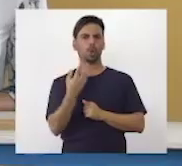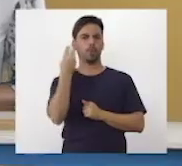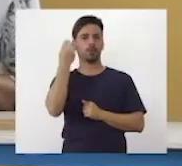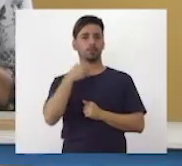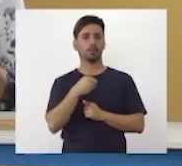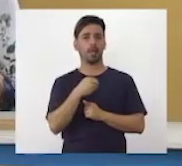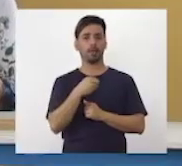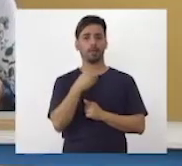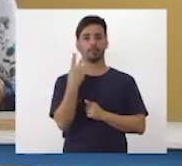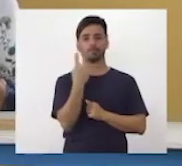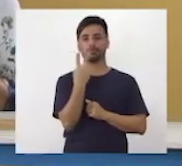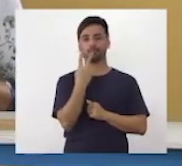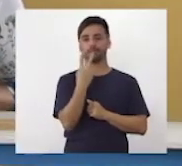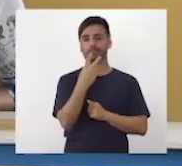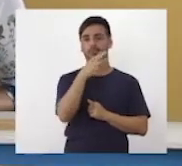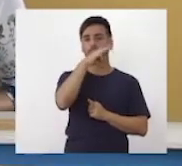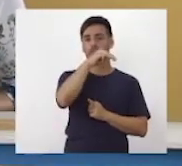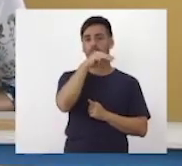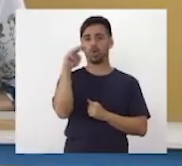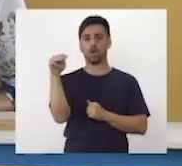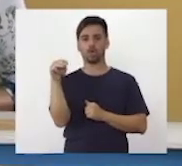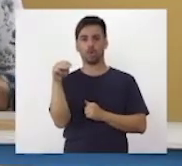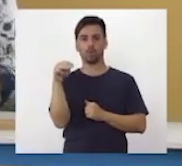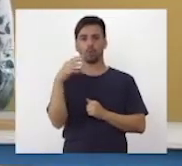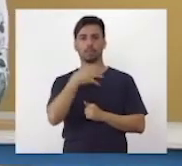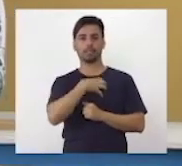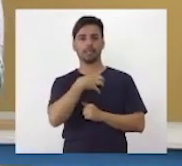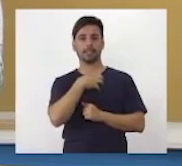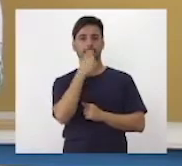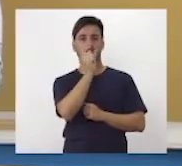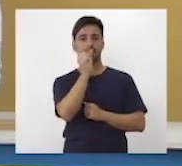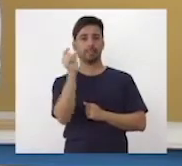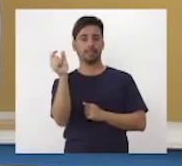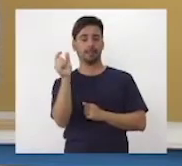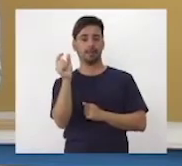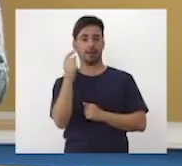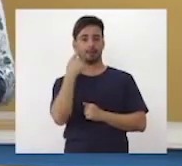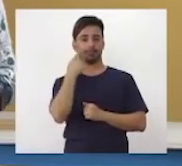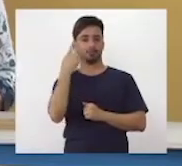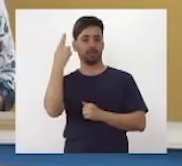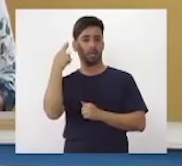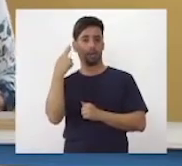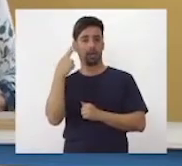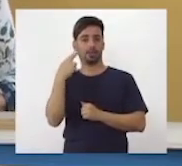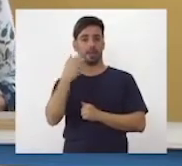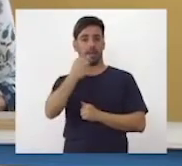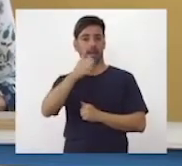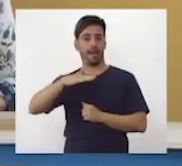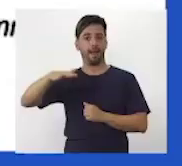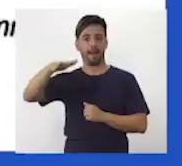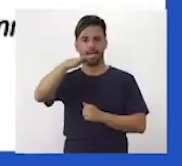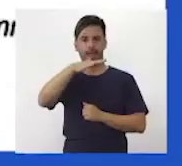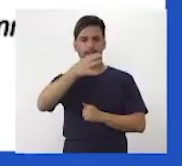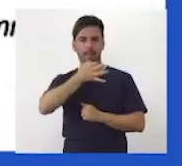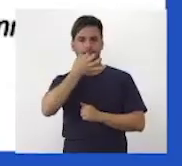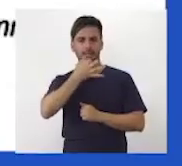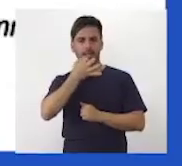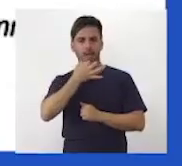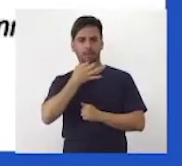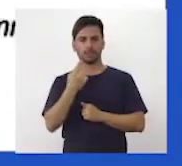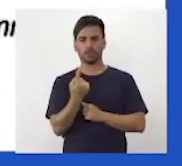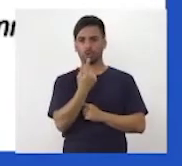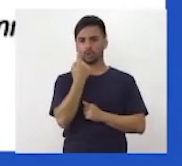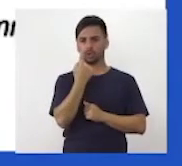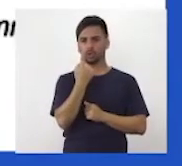literal. Porque ahorita, cuando hablamos del área, solo tenía parte literal el numerador. En este